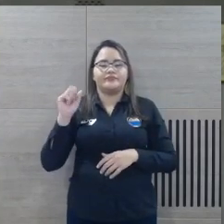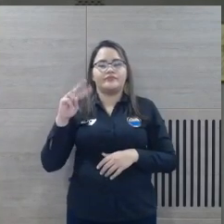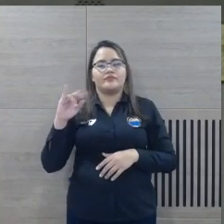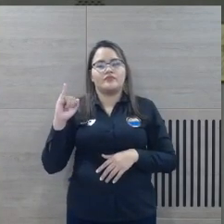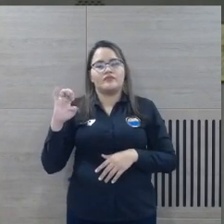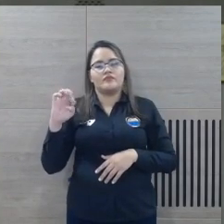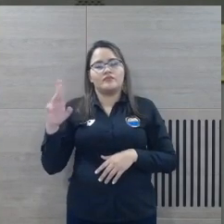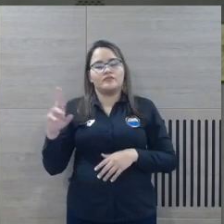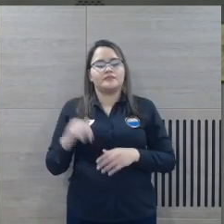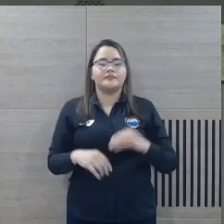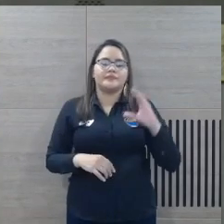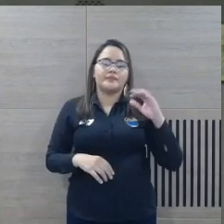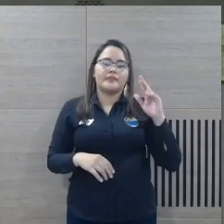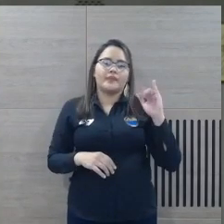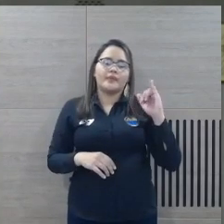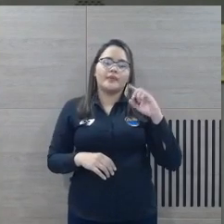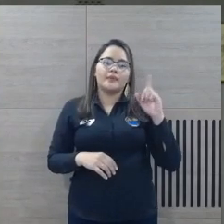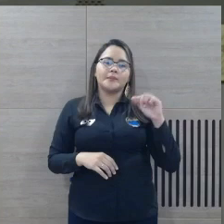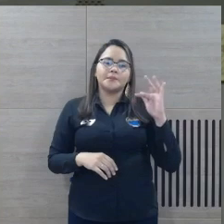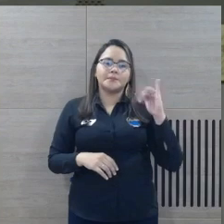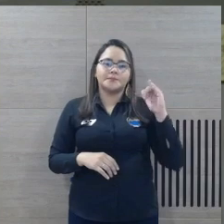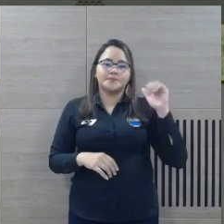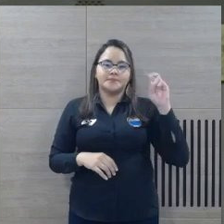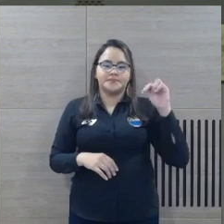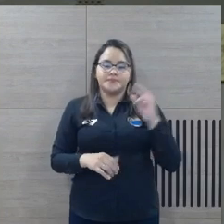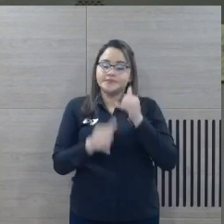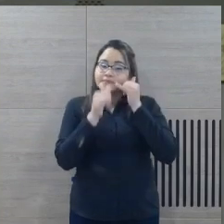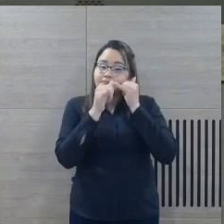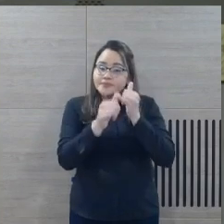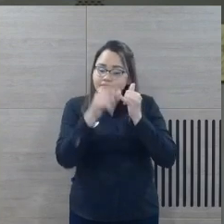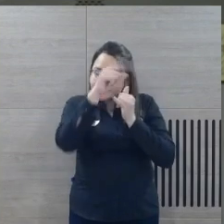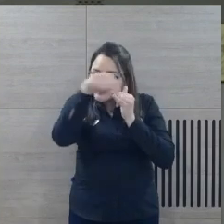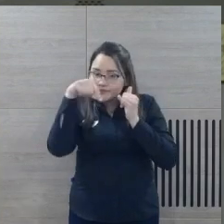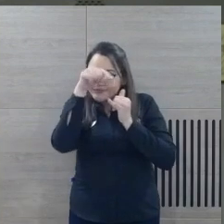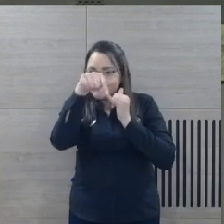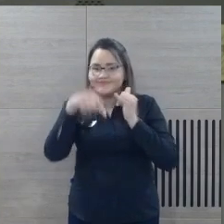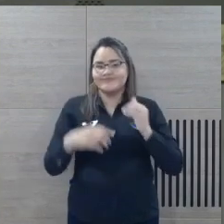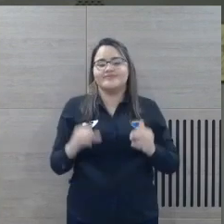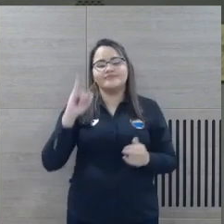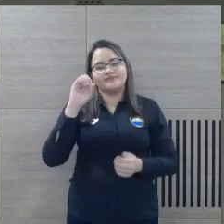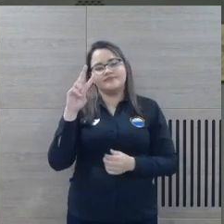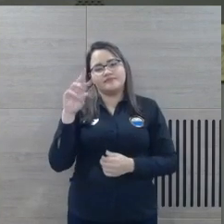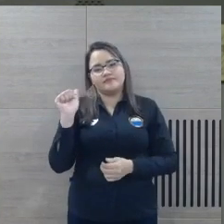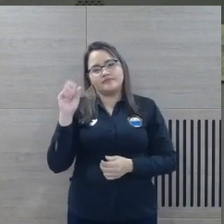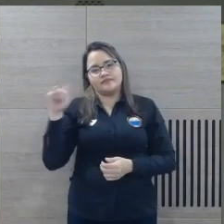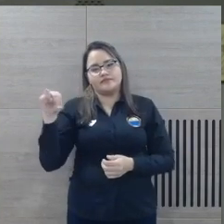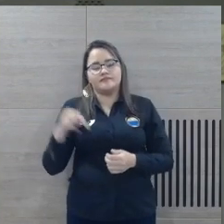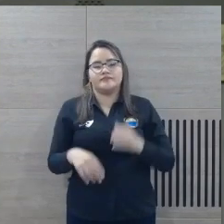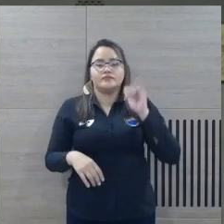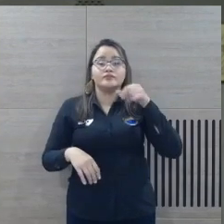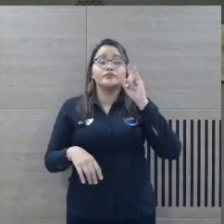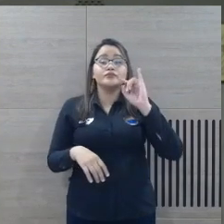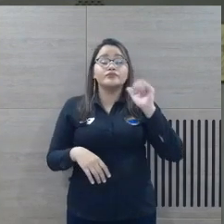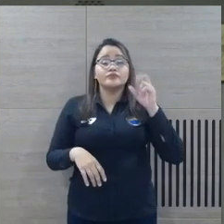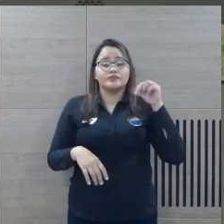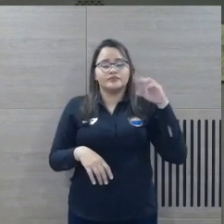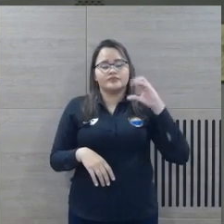Ingeniero Electrónico, Iván Andrés Agarra Rojano. Juan Camilo Pineda Parejo. Caterina Fanador Riobo.